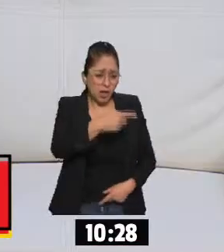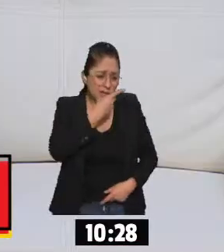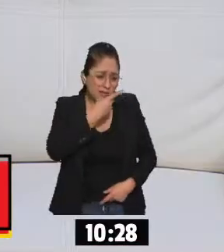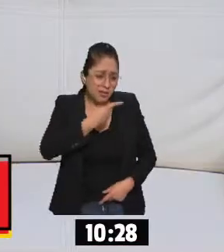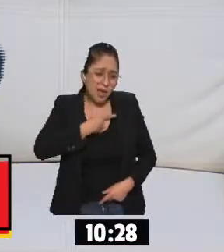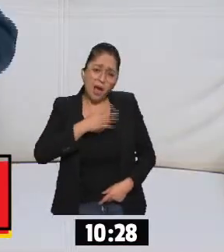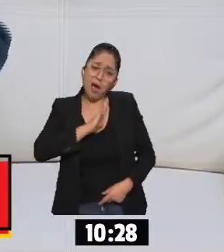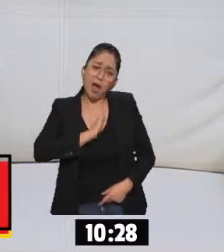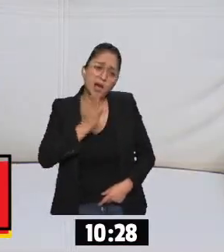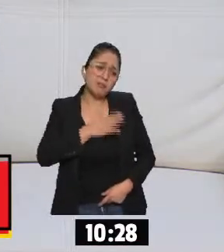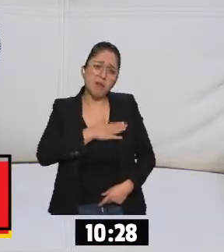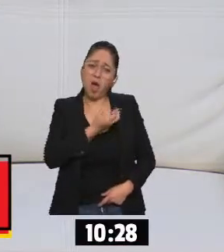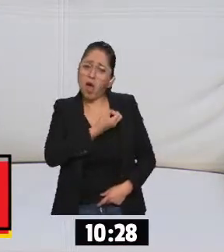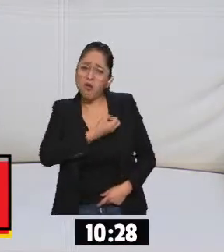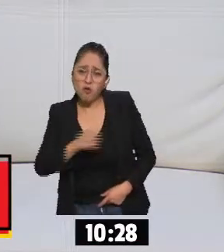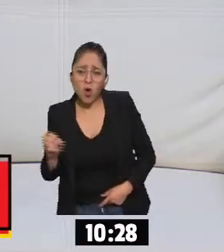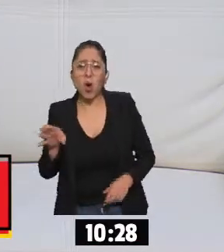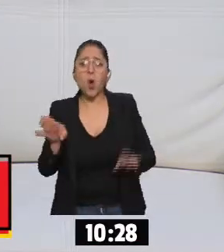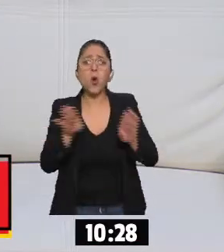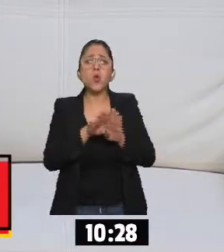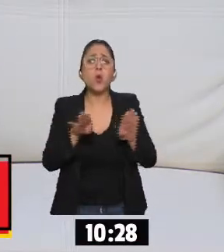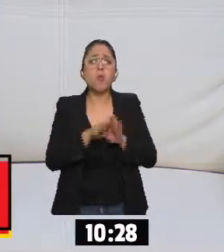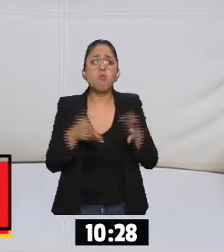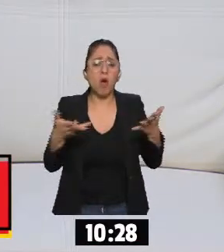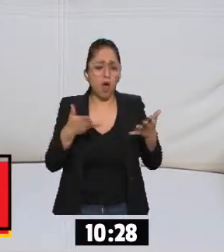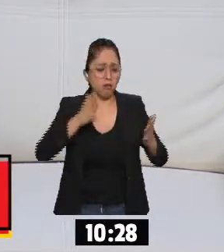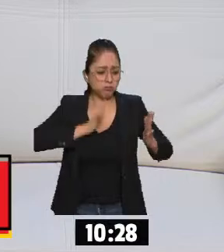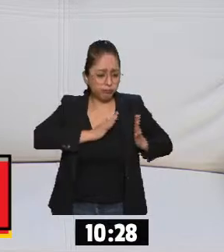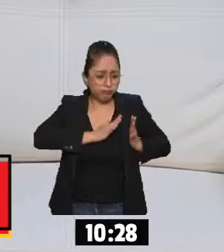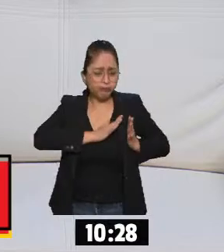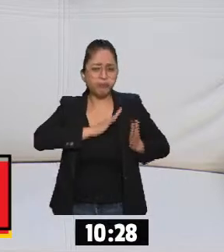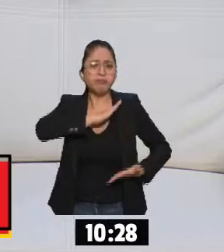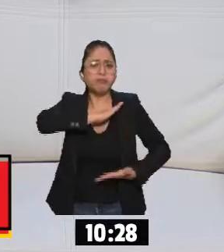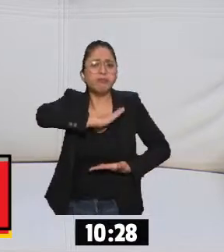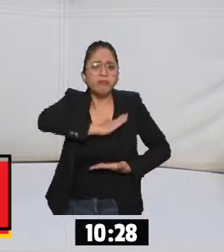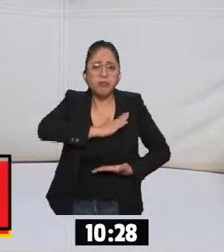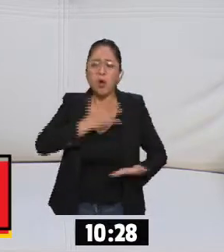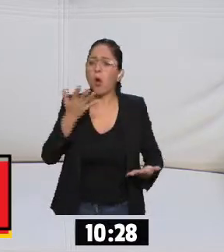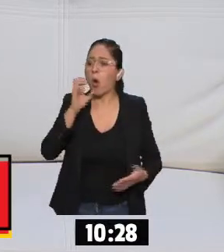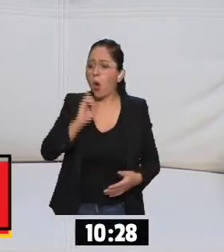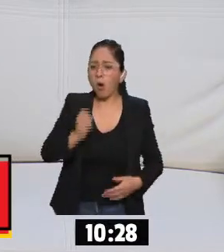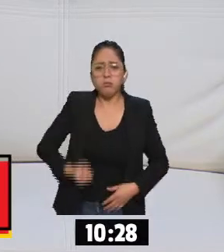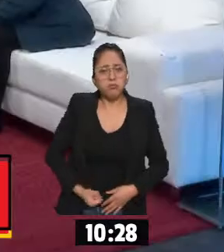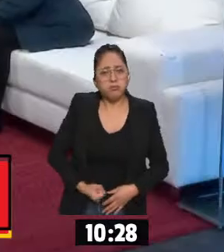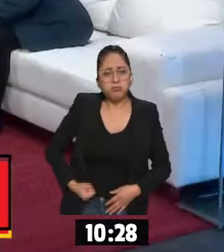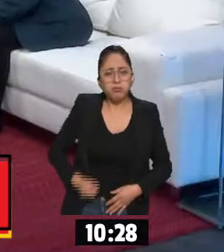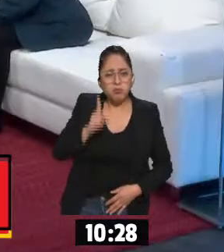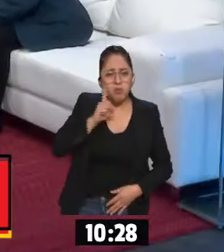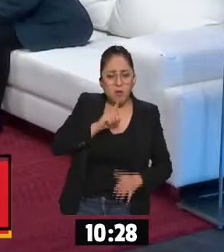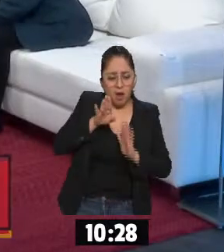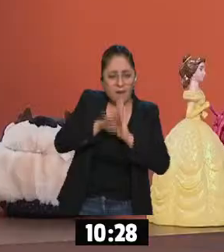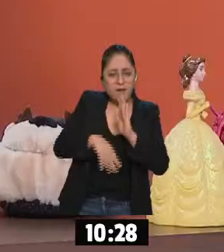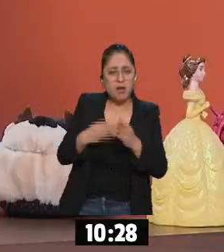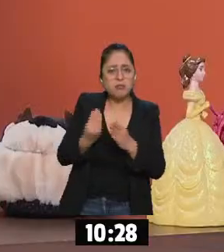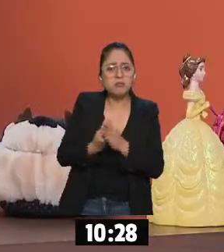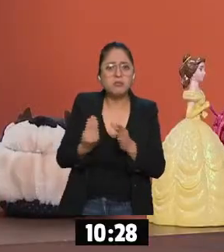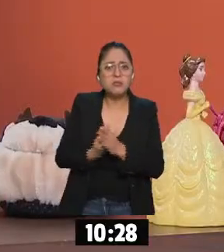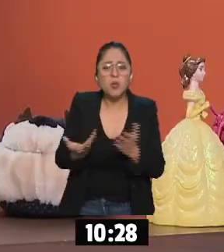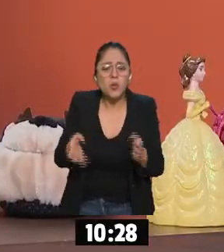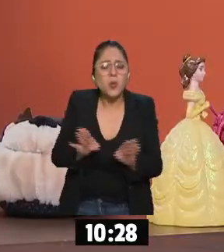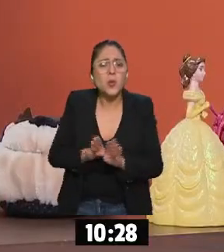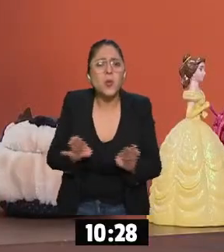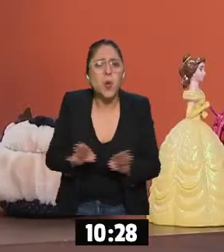su tomografía, su Papá Nicolau si no me está hablando en castellano? Pero ¿y cómo le podríamos hacer? Es que eso es